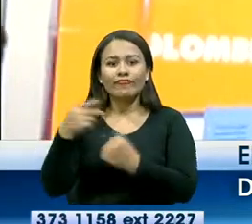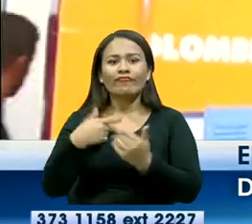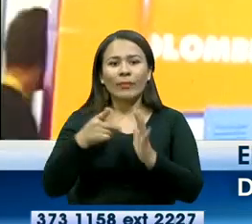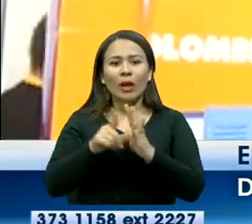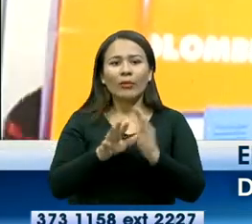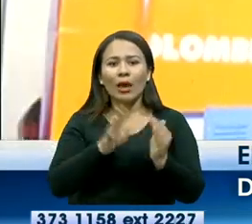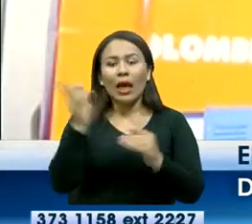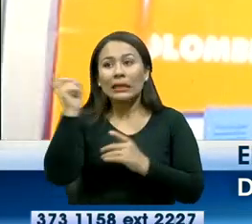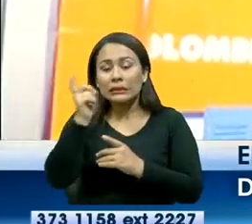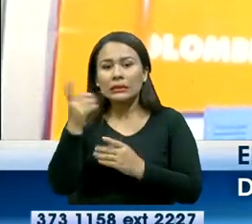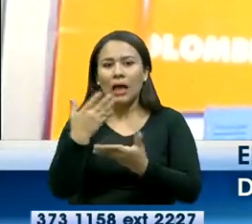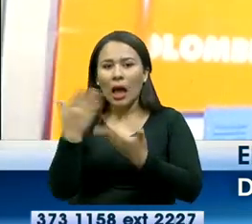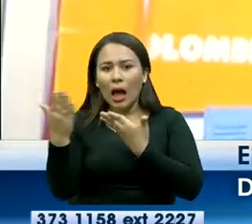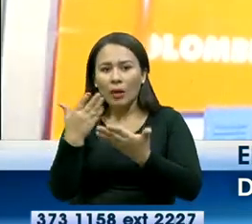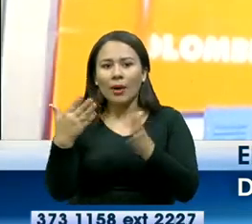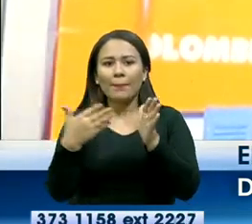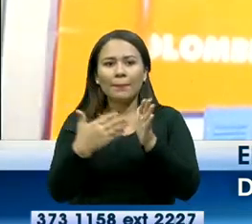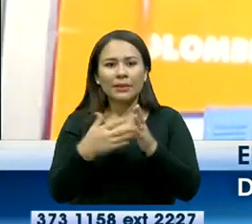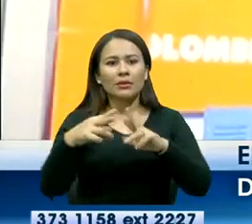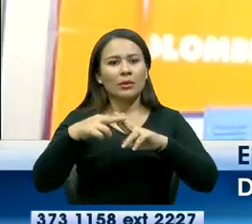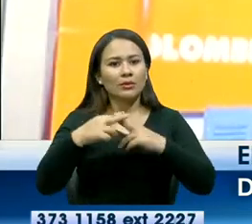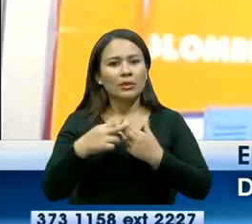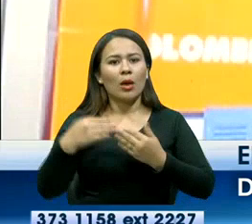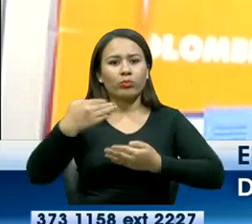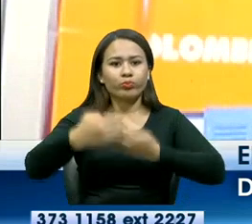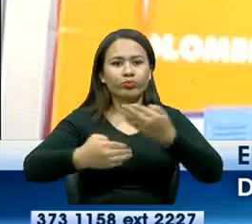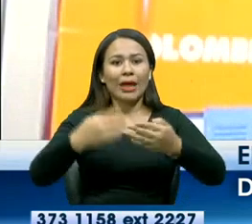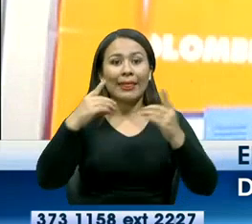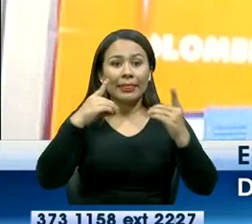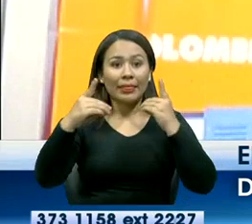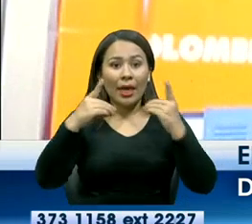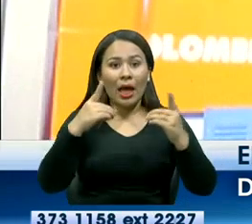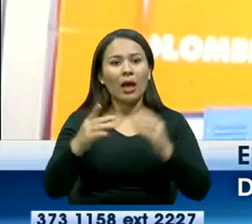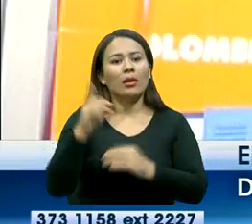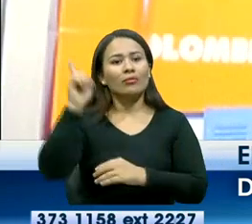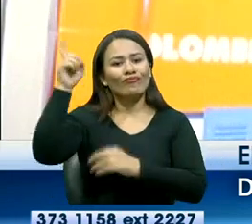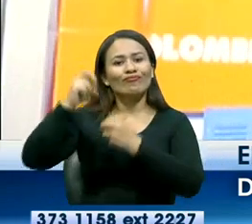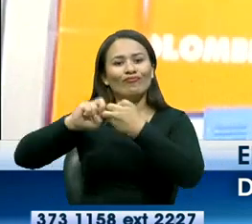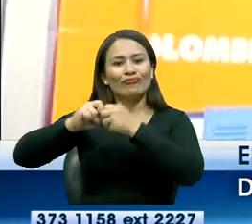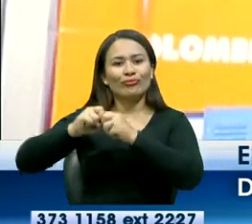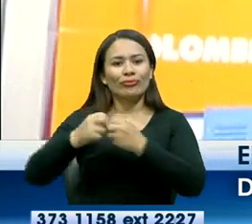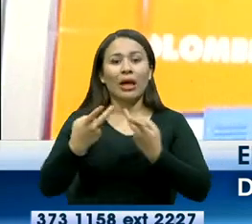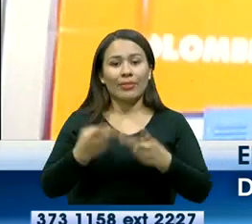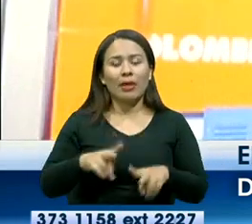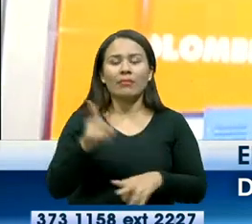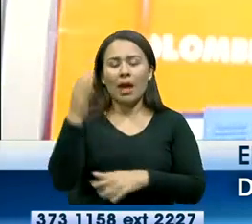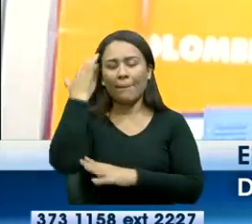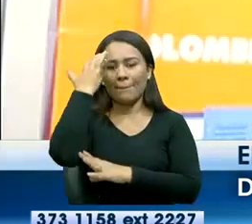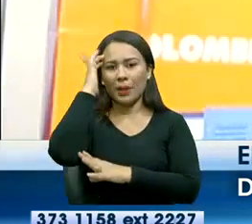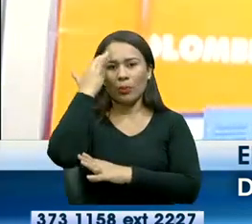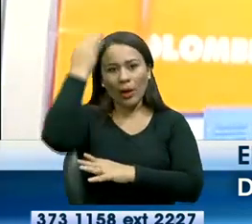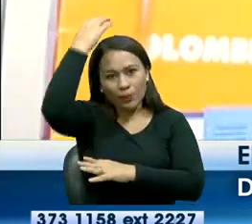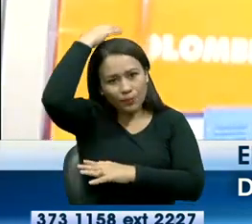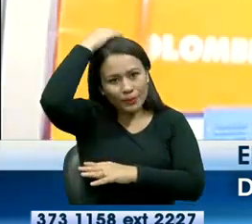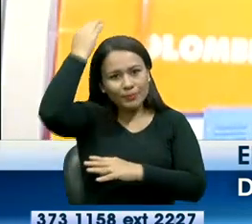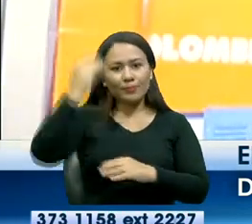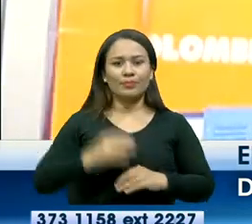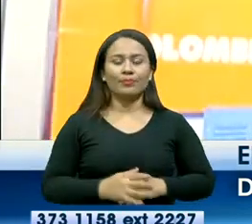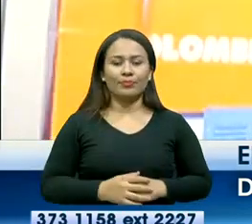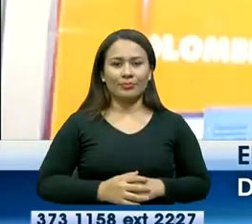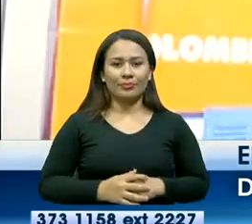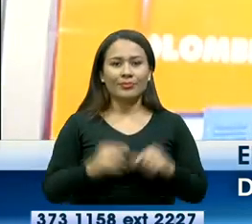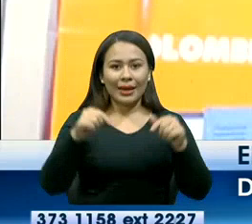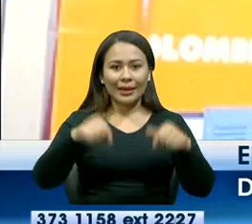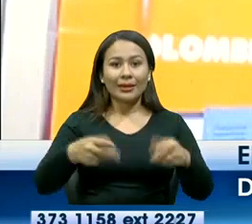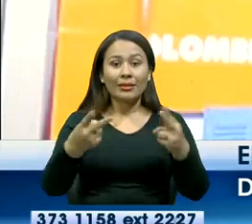presidente Nicolás Maduro inicie una nueva etapa de diálogo con la oposición. Aquí en Colombia se encuentran varios migrantes venezolanos que seguramente